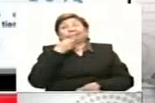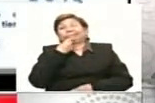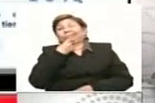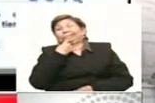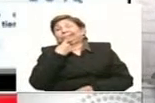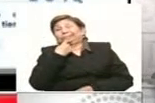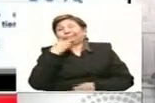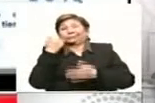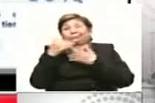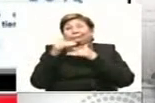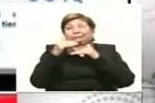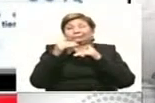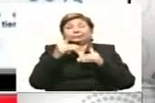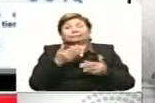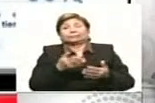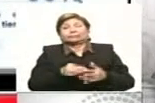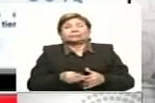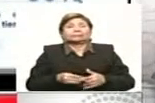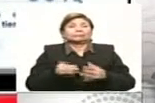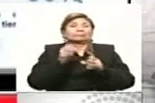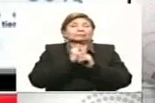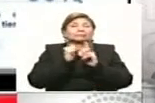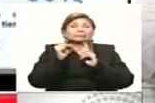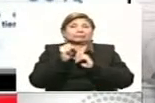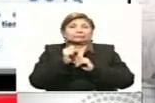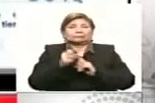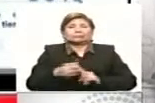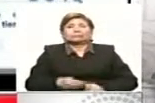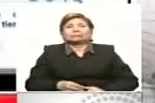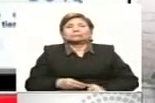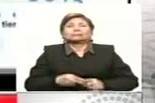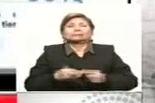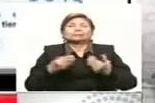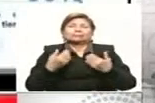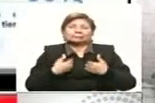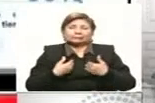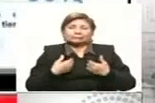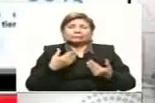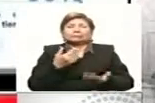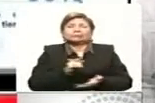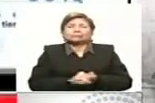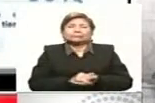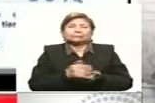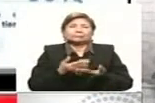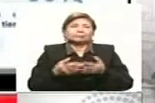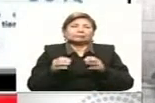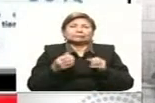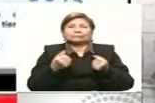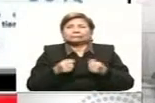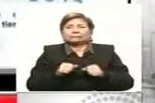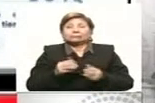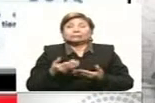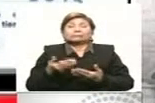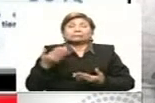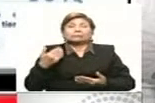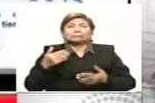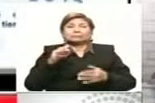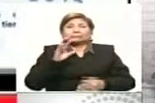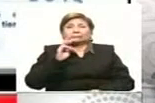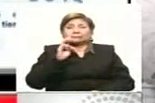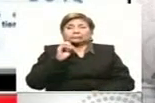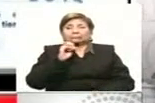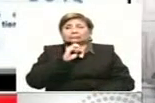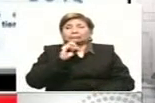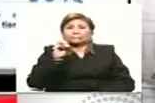hay muchas limitaciones sociales, pero tenemos que tratar de que por lo menos el 60% de